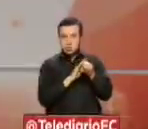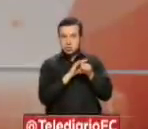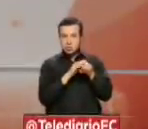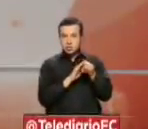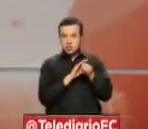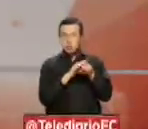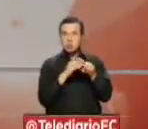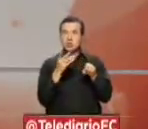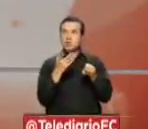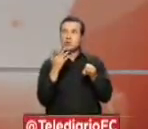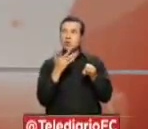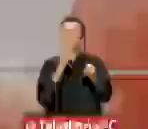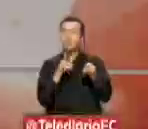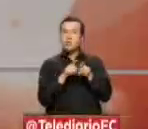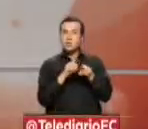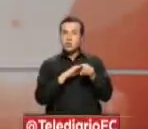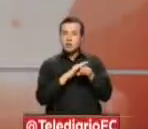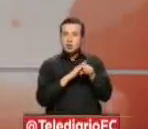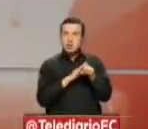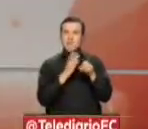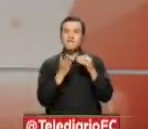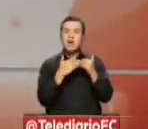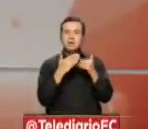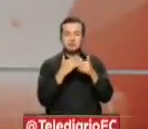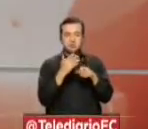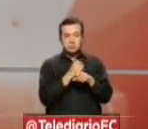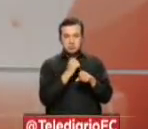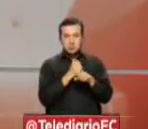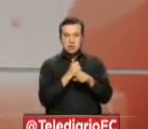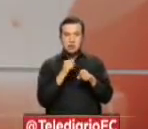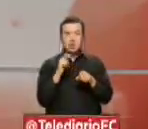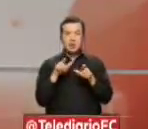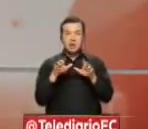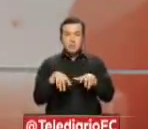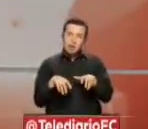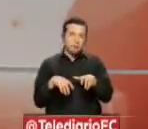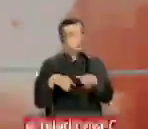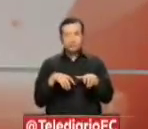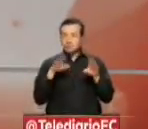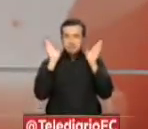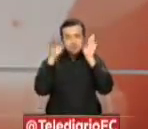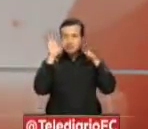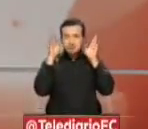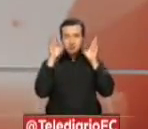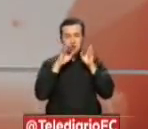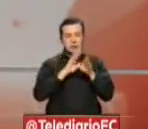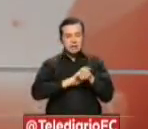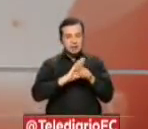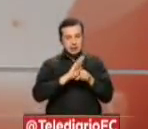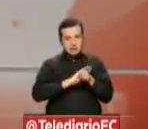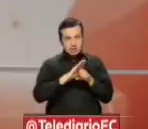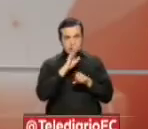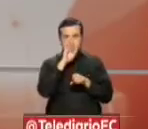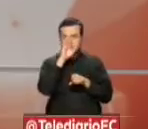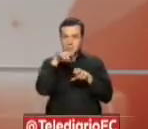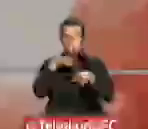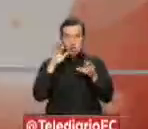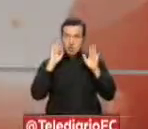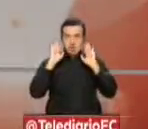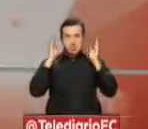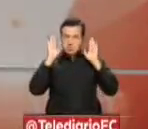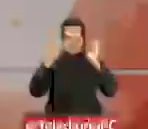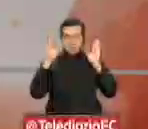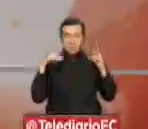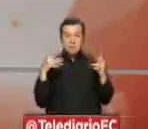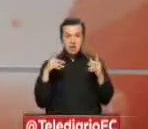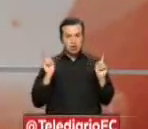empieza como a hacer un poquito más suave. Dejas que el perrito sacuda su cabeza y lo empiezas a limpiar. El perrito siempre va a sacudir su cabeza, de eso no se